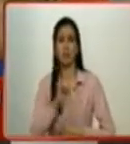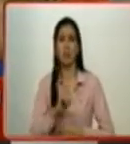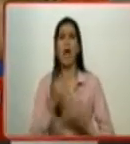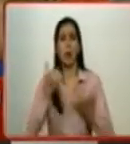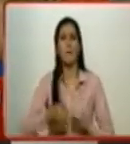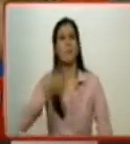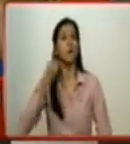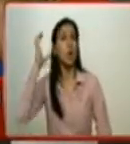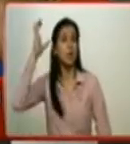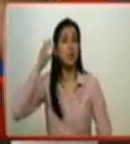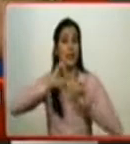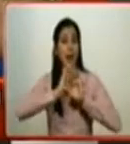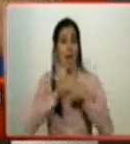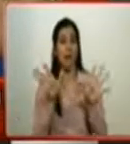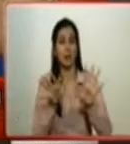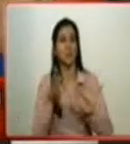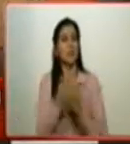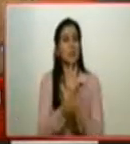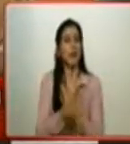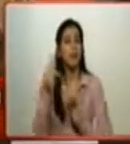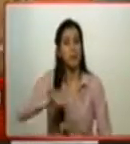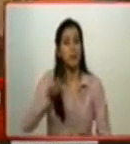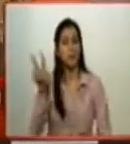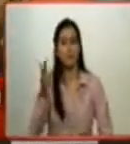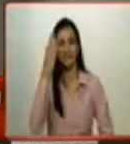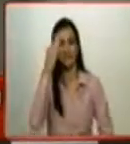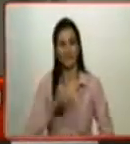más conciencia de lo que está viviendo en nuestro país.